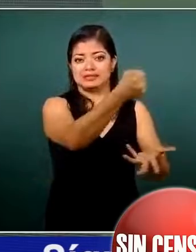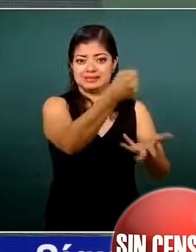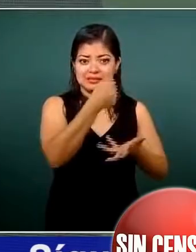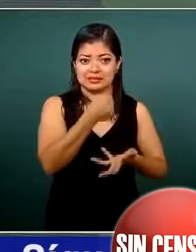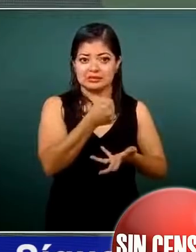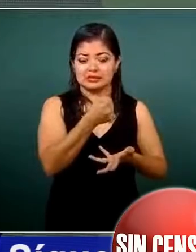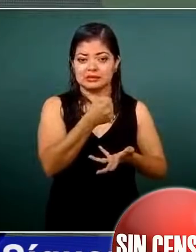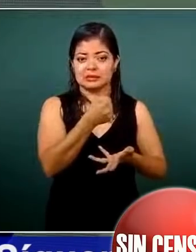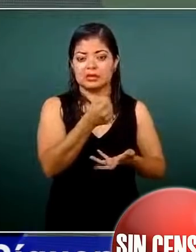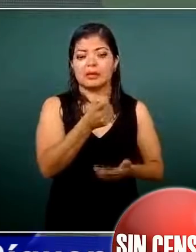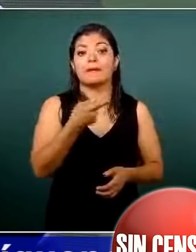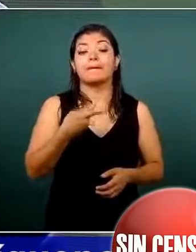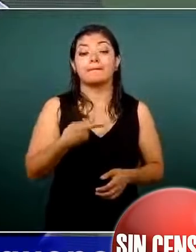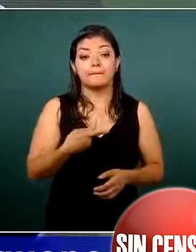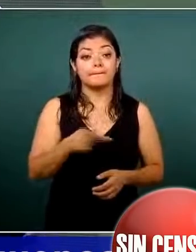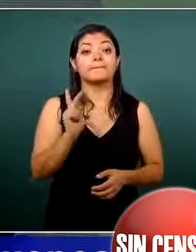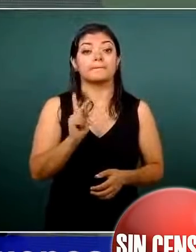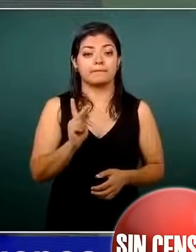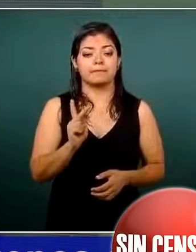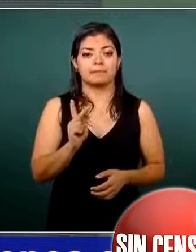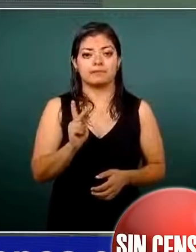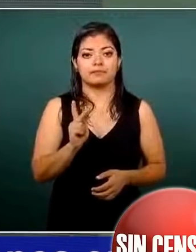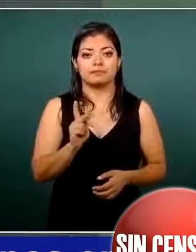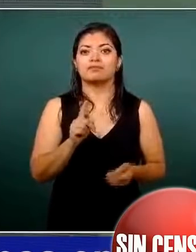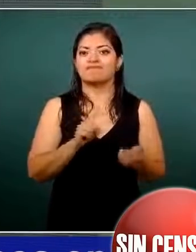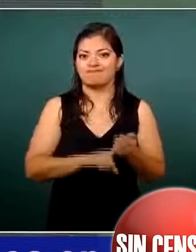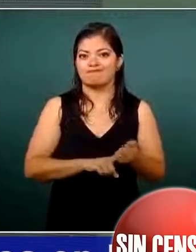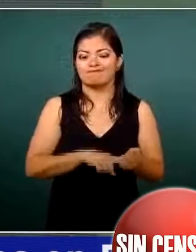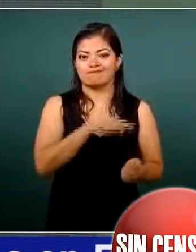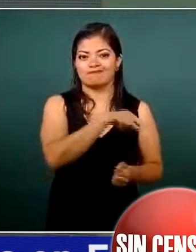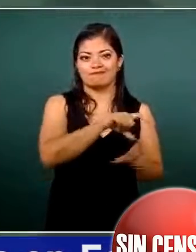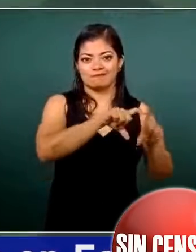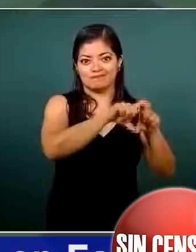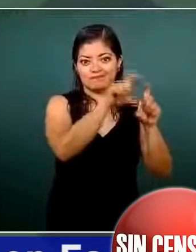pero también la Federación